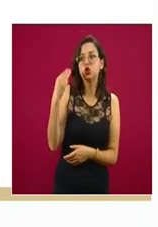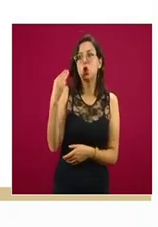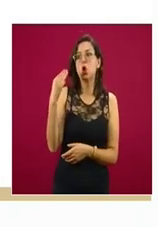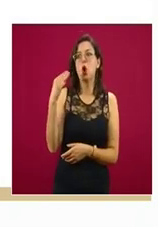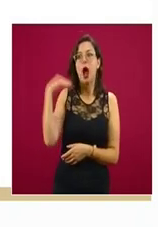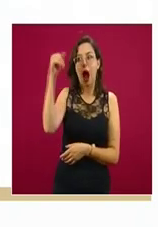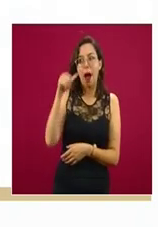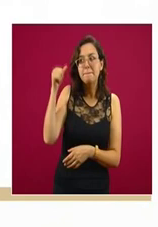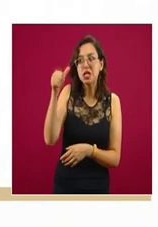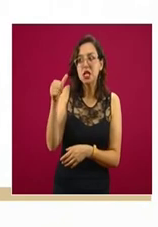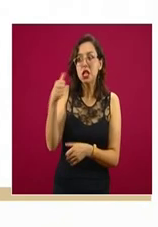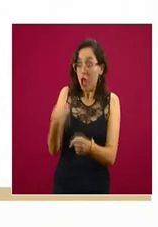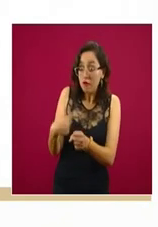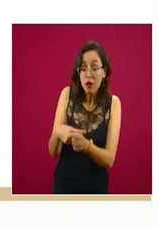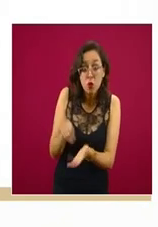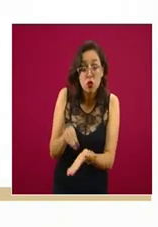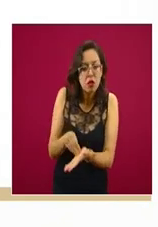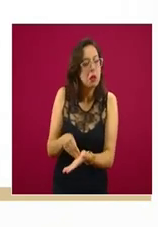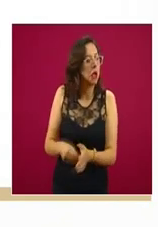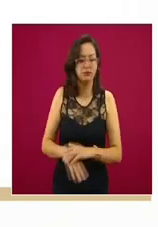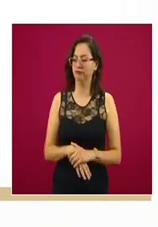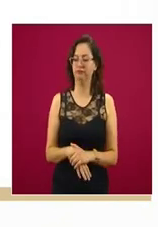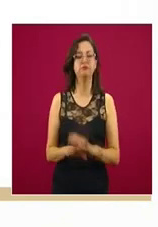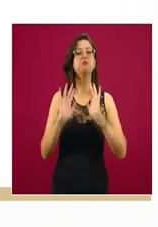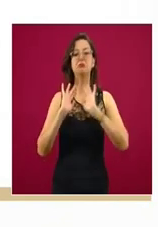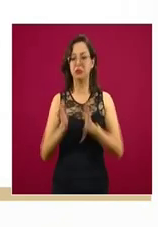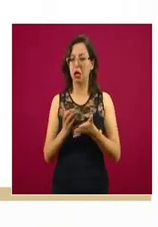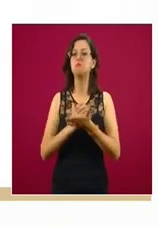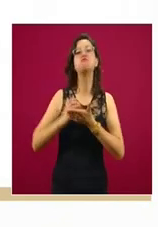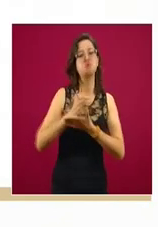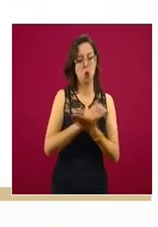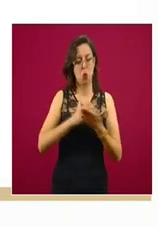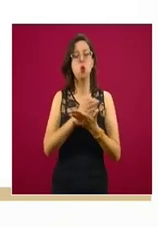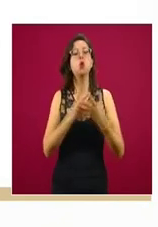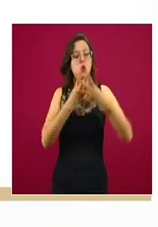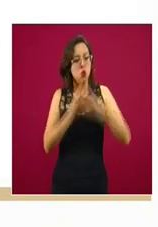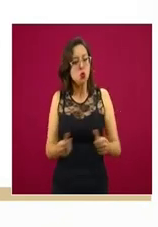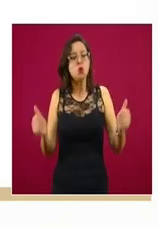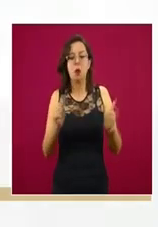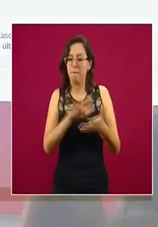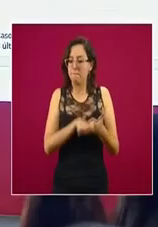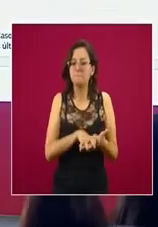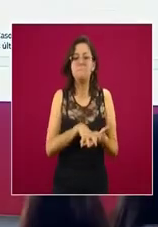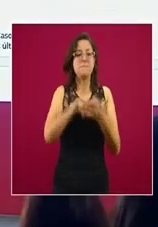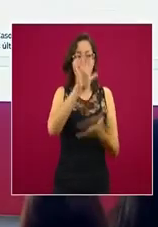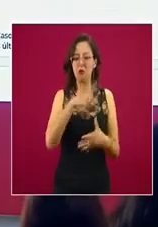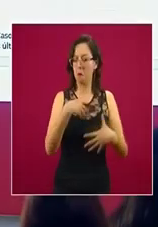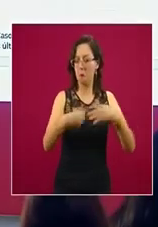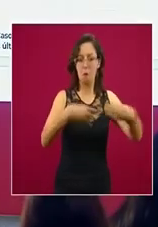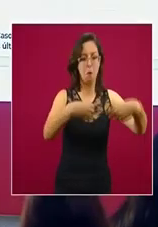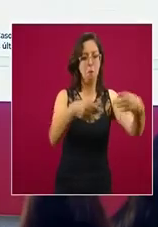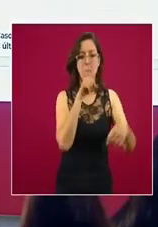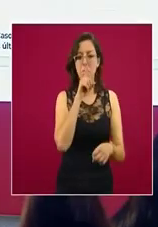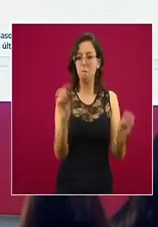mitad de abril ya no son casos, ya se restablecieron la enorme mayoría y no son ya una fuente de